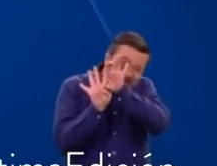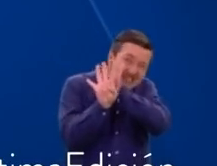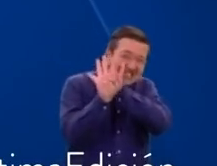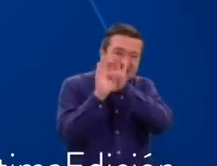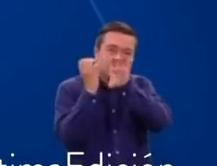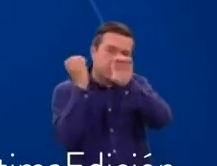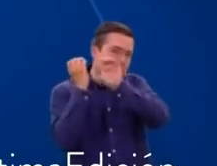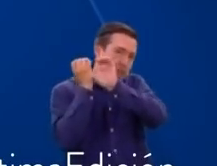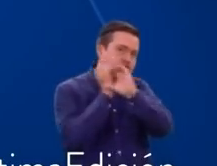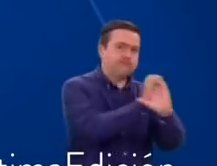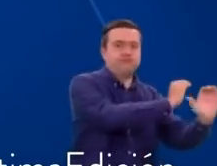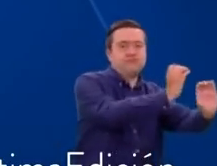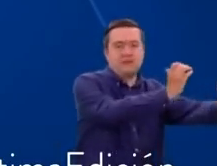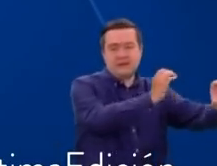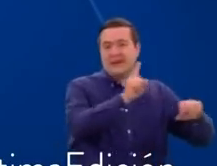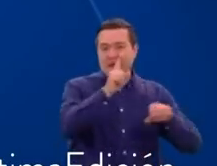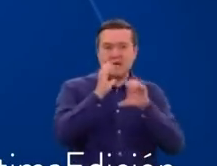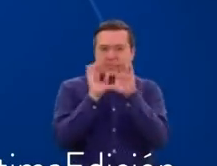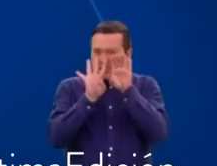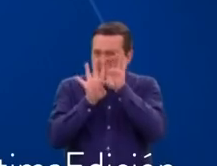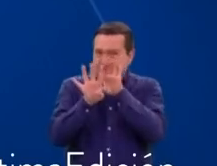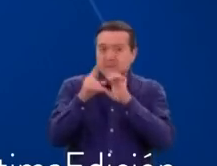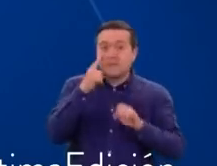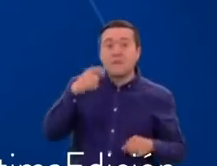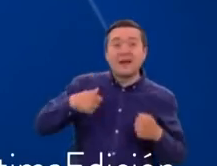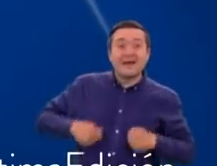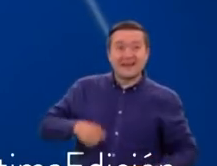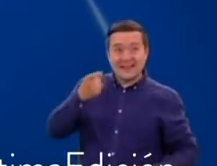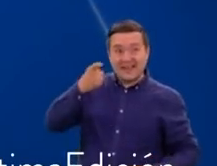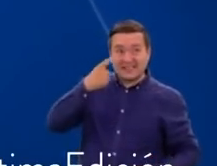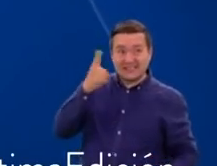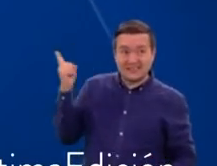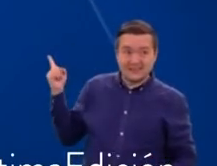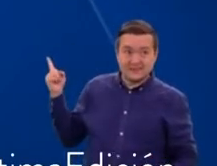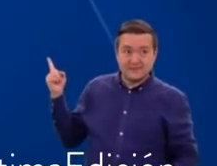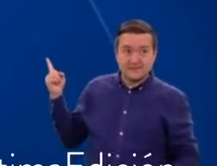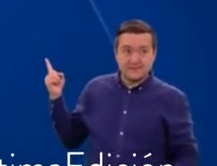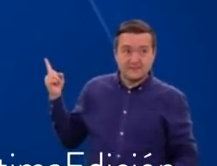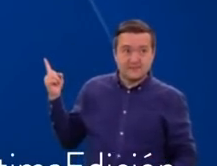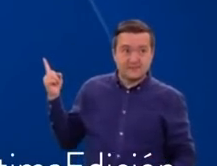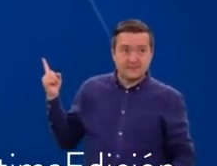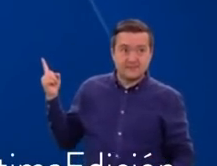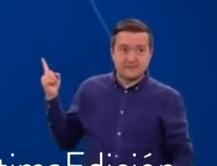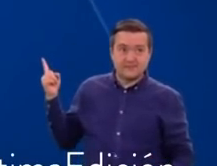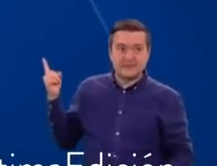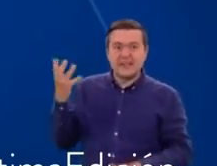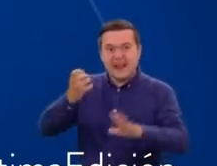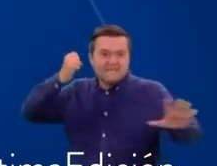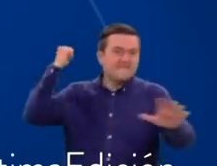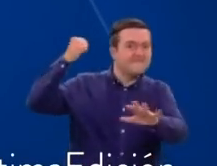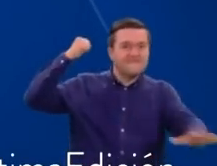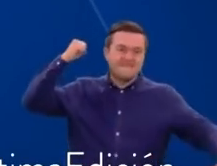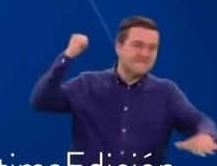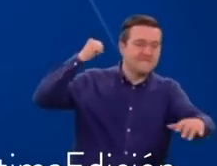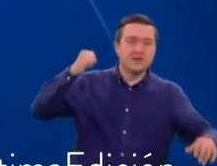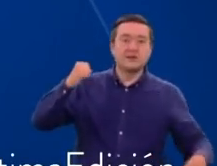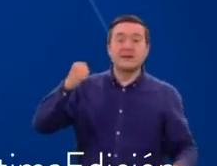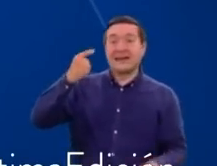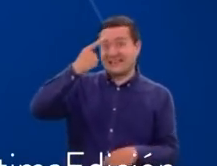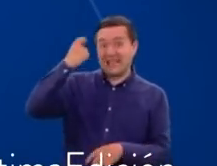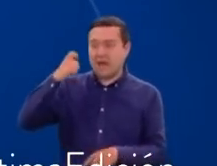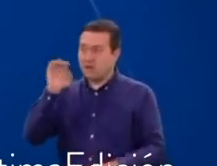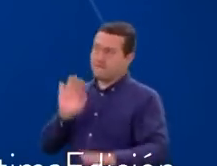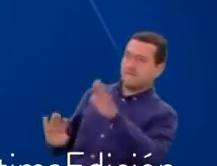intolerancia ganó terreno. Este hombre de buzo gris sacó un arma blanca e intentó herir al hombre de buzo negro, que por fortuna logró esquivar la